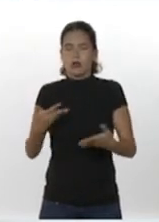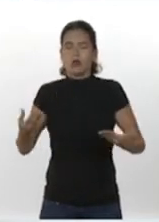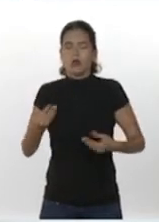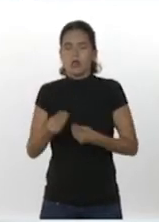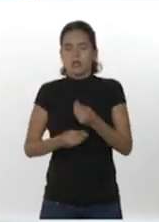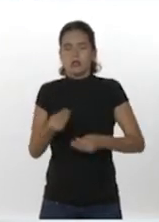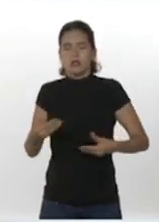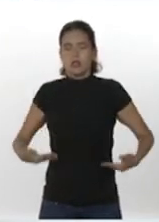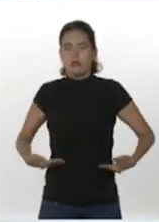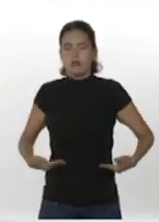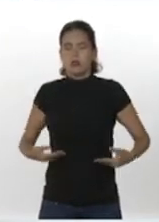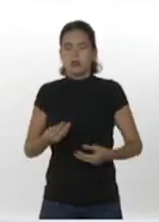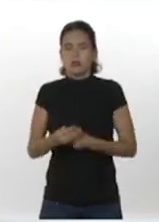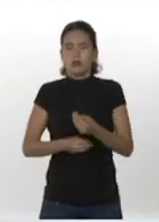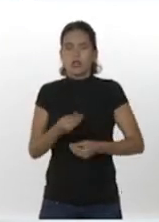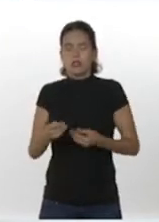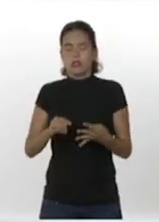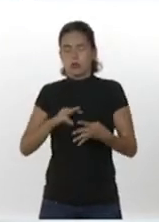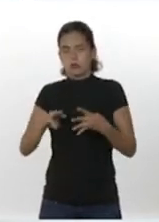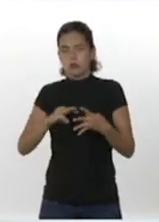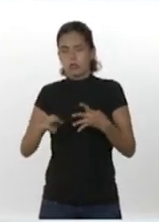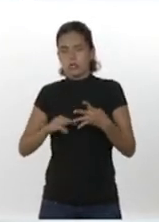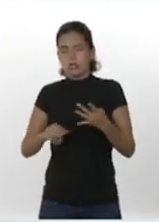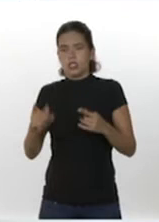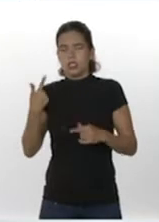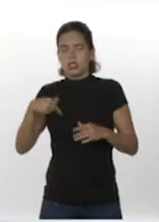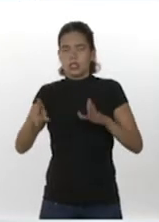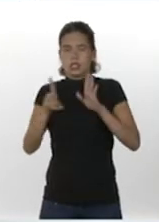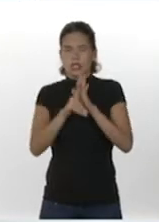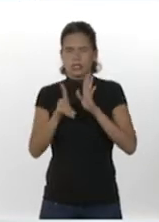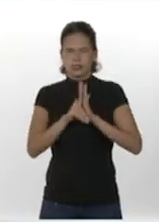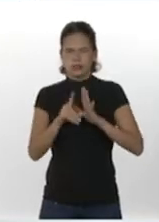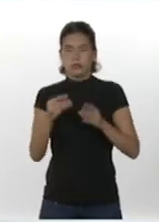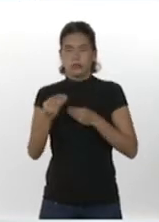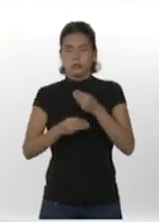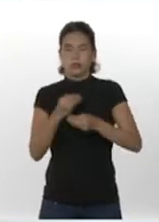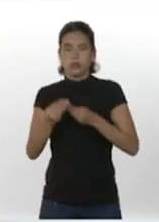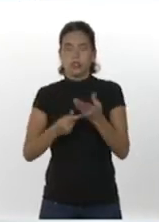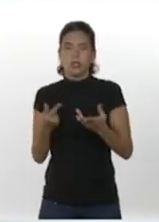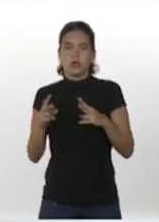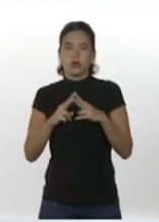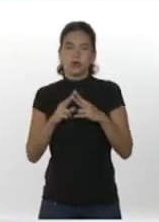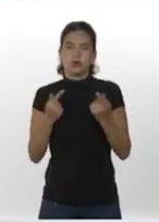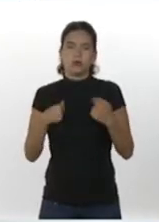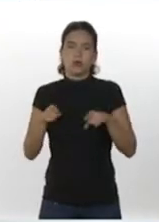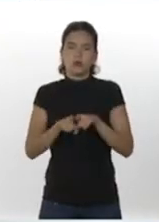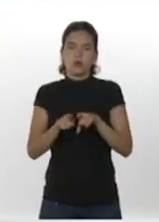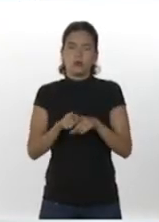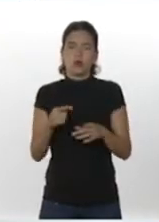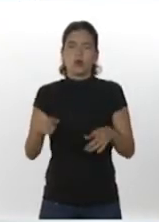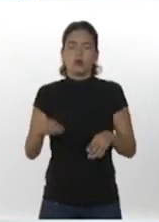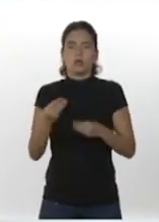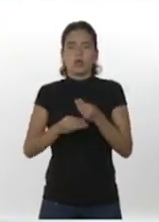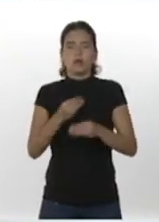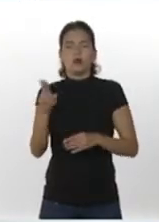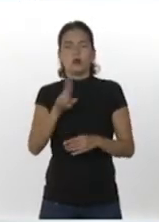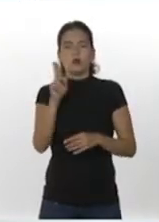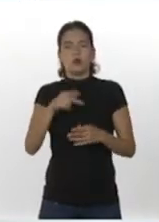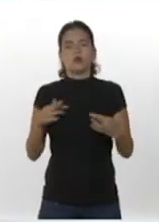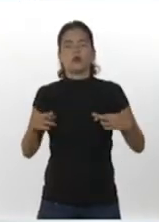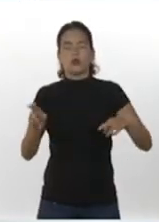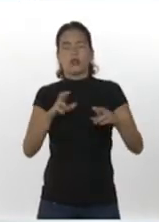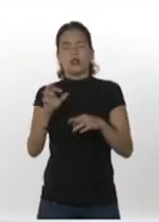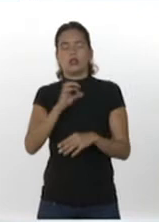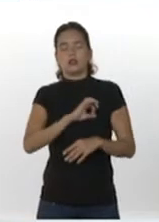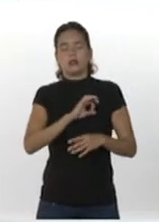por elaborar un material, tiene derecho a ser reconocido por él mismo. Por eso es importante, cada vez que hagamos uso de nuestras redes sociales,